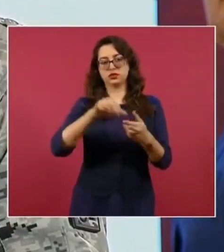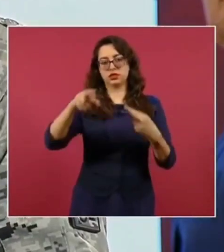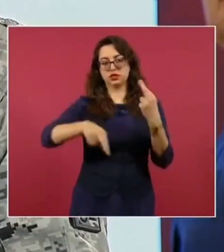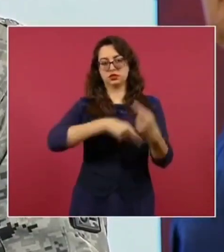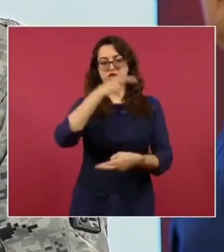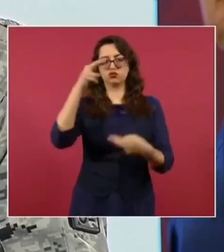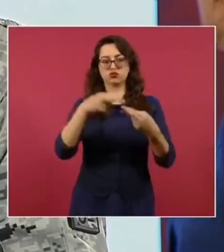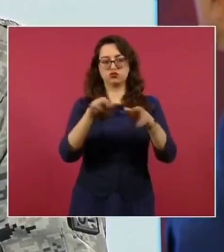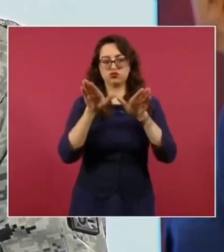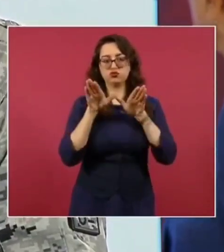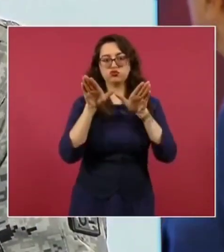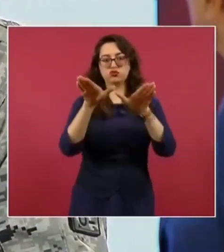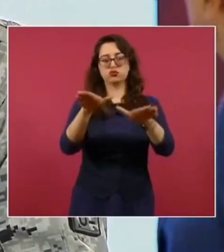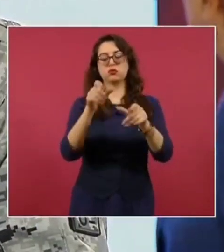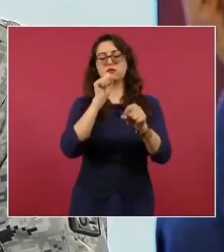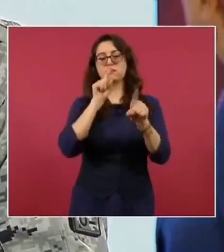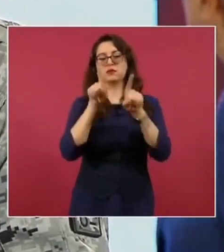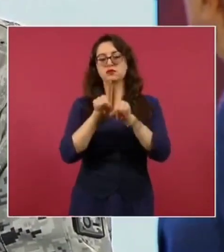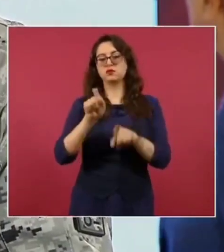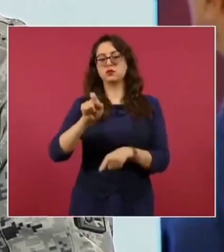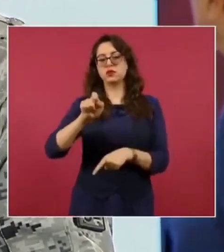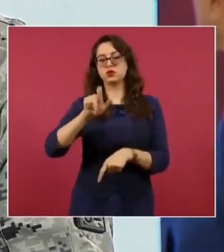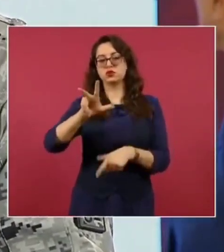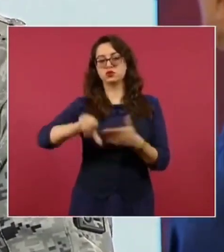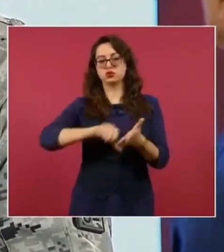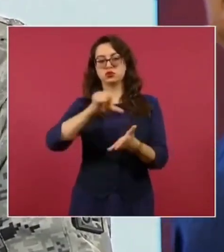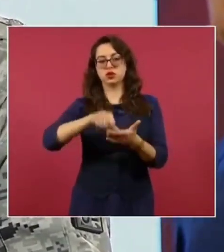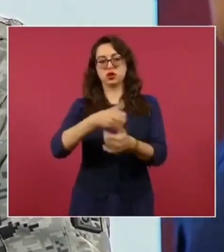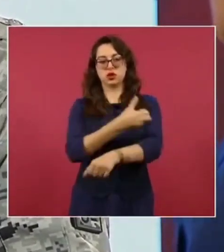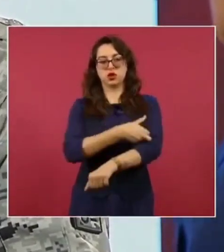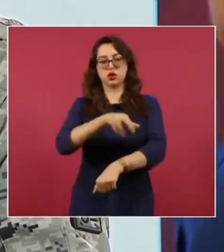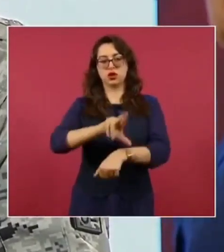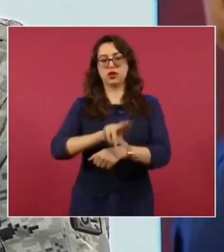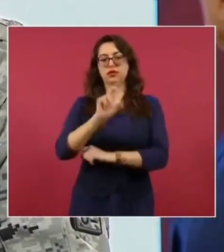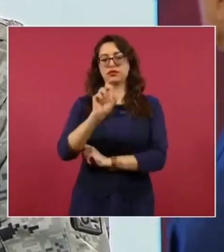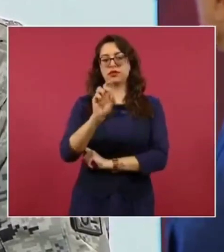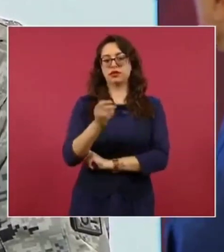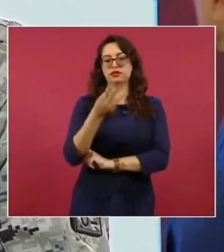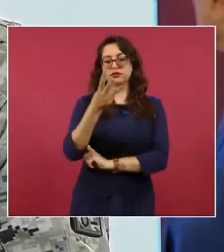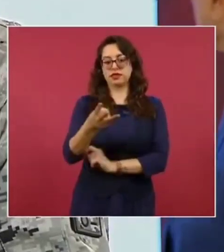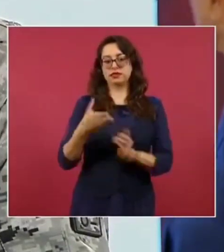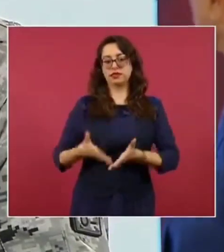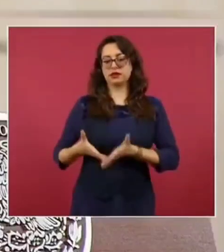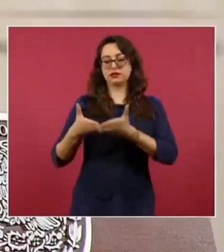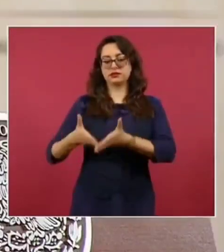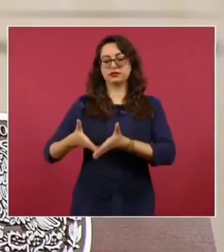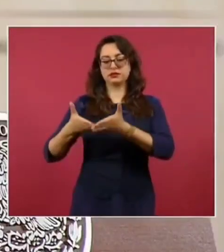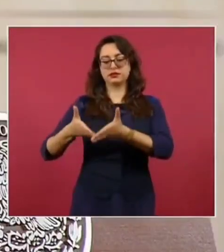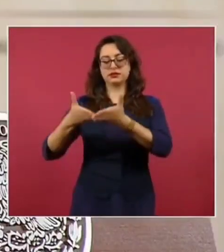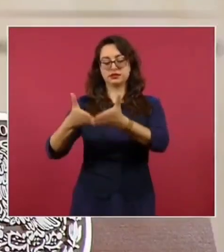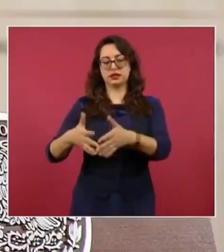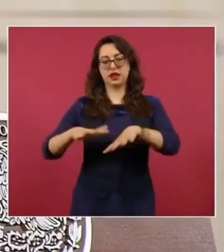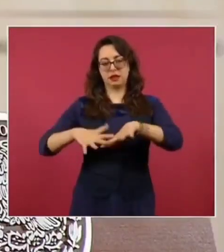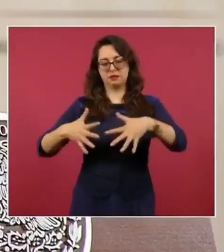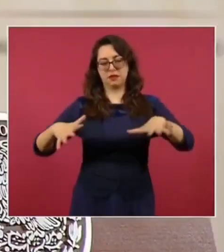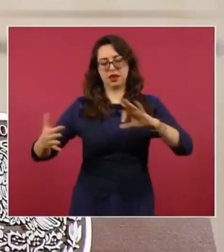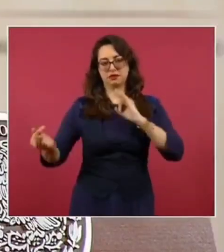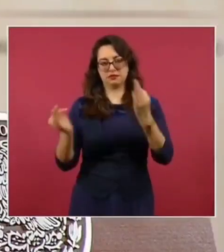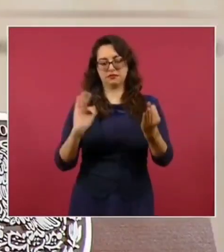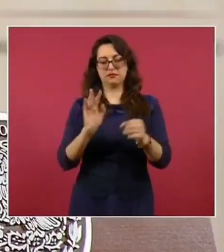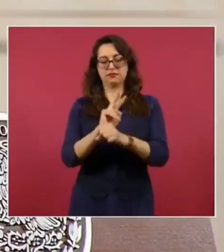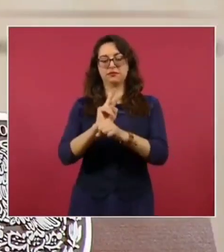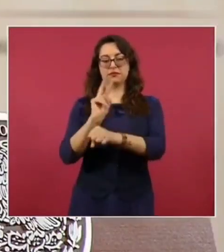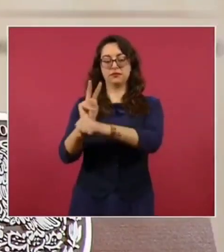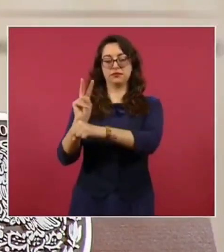subcentros coordinadores de búsqueda y rescate aéreo 33 estaciones navales de búsqueda de rescate y vigilancia marítima y